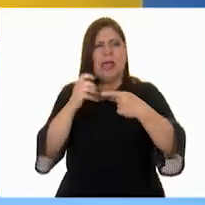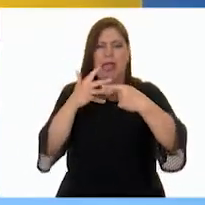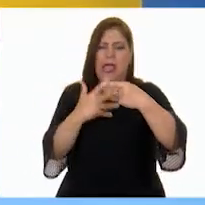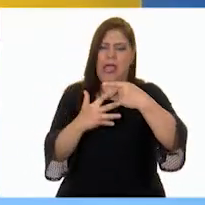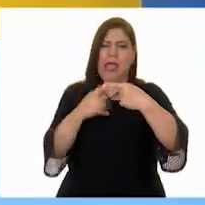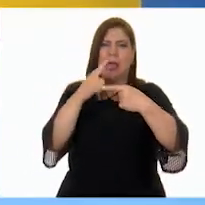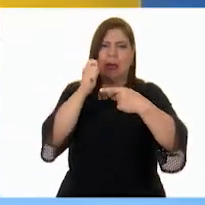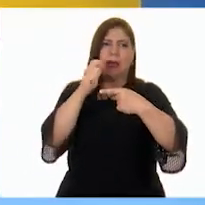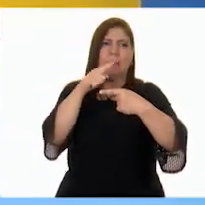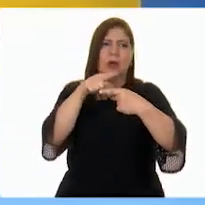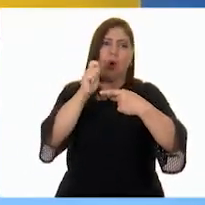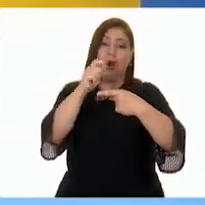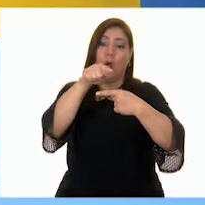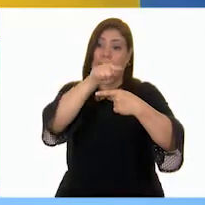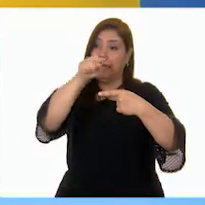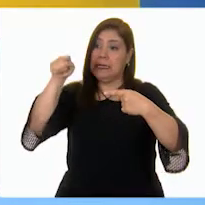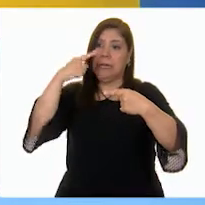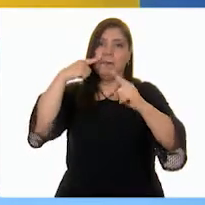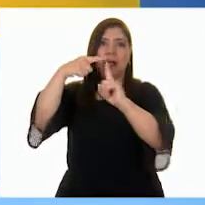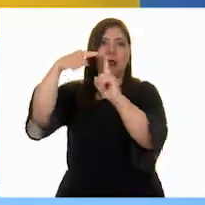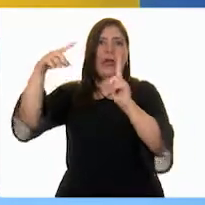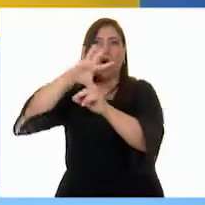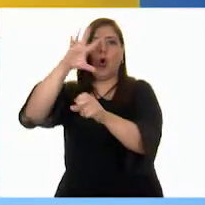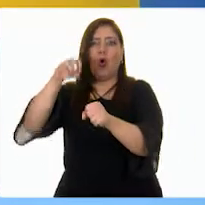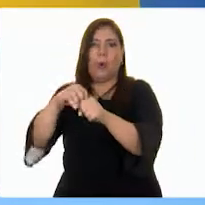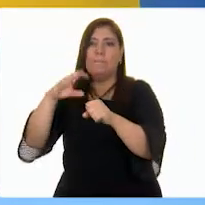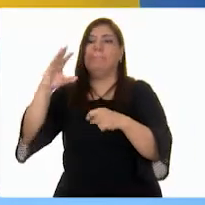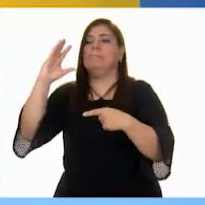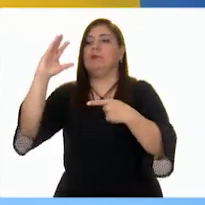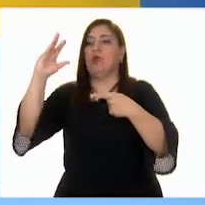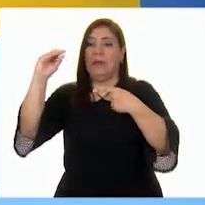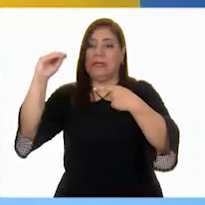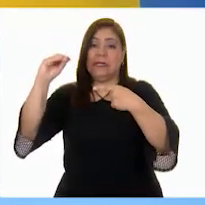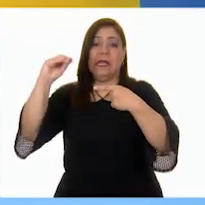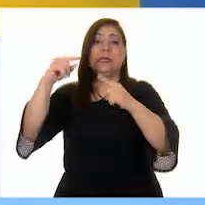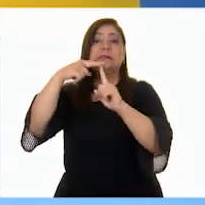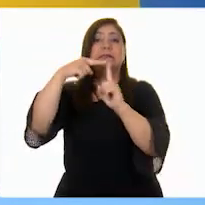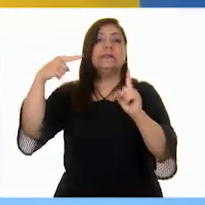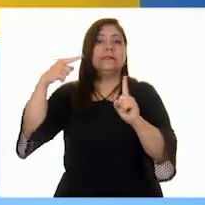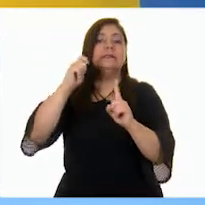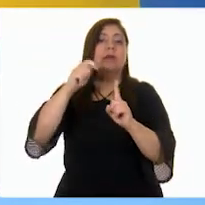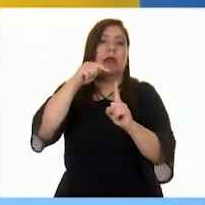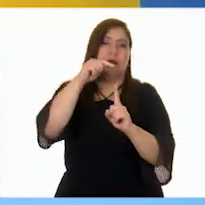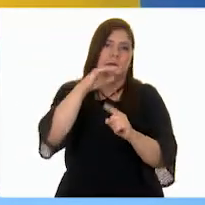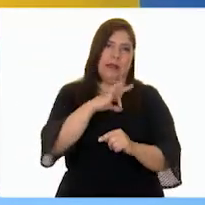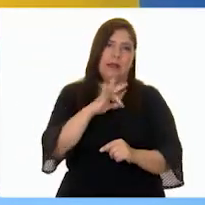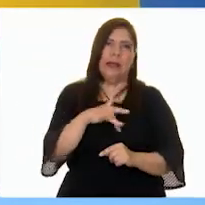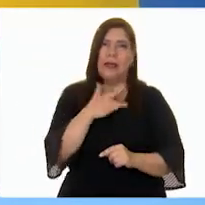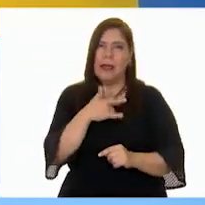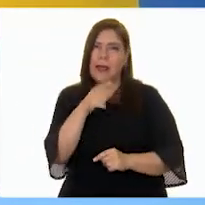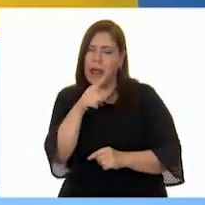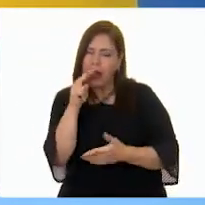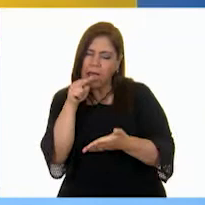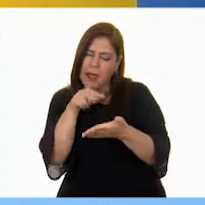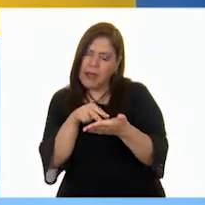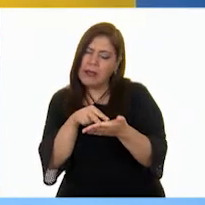que vamos a tener que dividir nuestra unidad total. En este caso fue aquí 90. Entonces, ustedes cuando